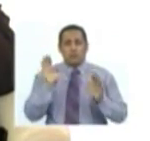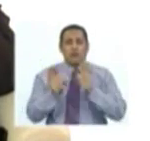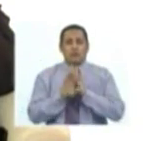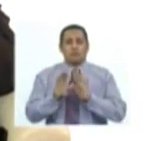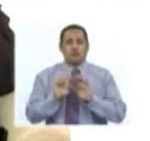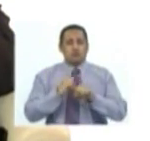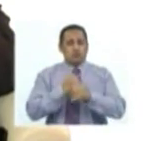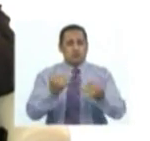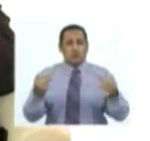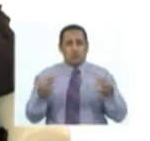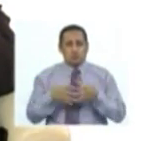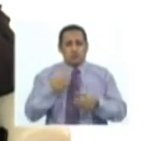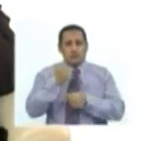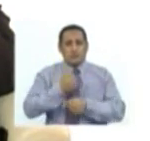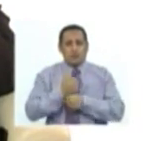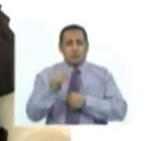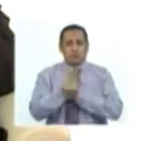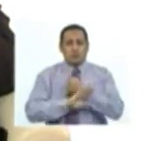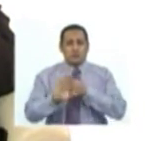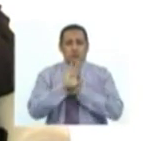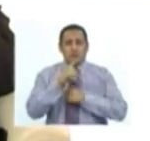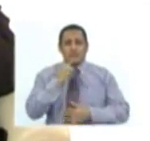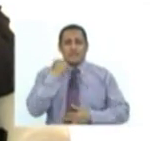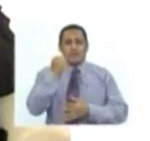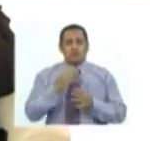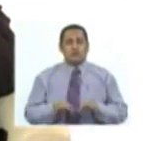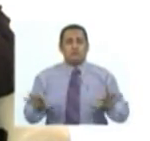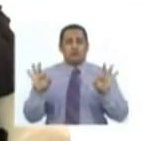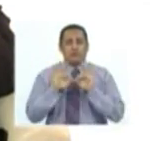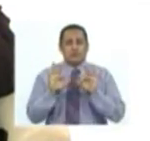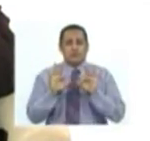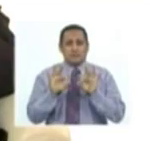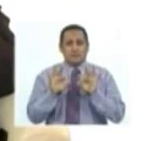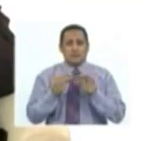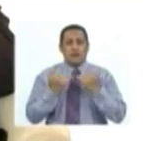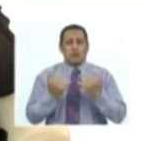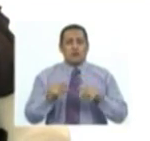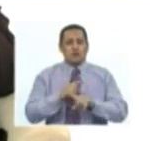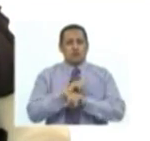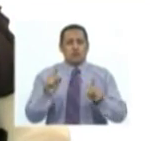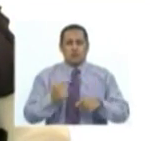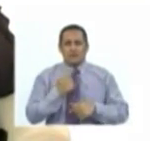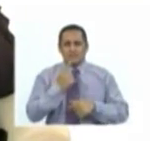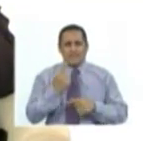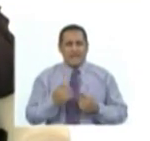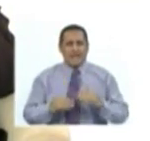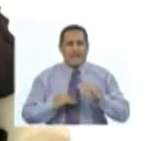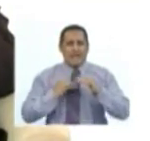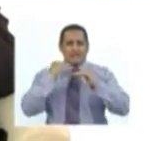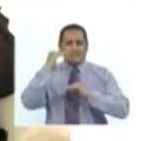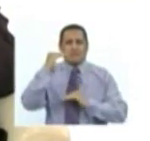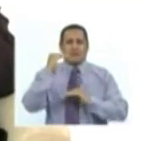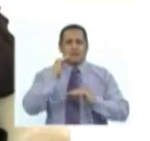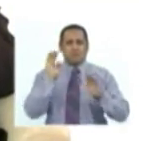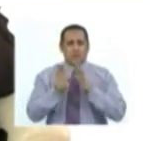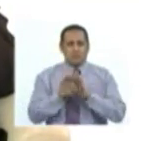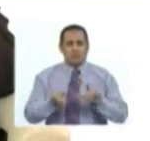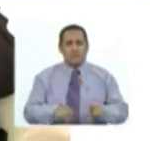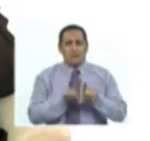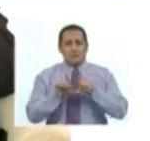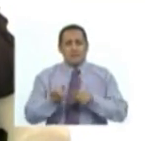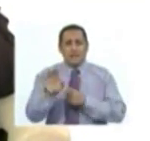nuestro sistema de protección de derechos fundamentales no está todavía a la altura de las exigencias